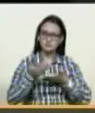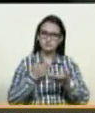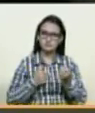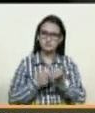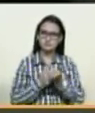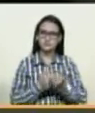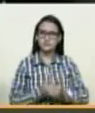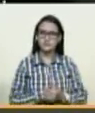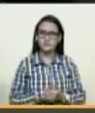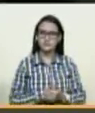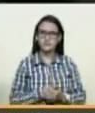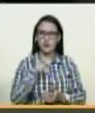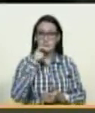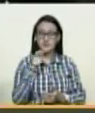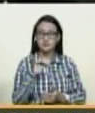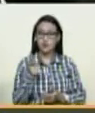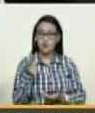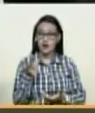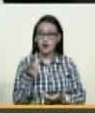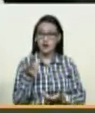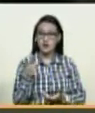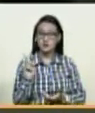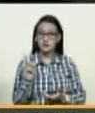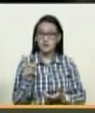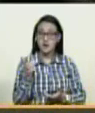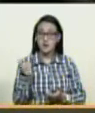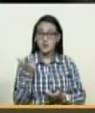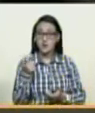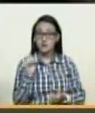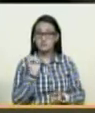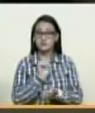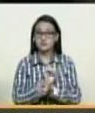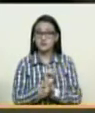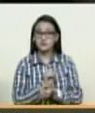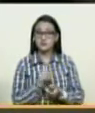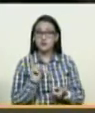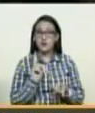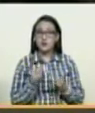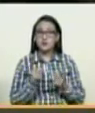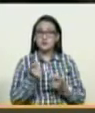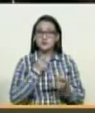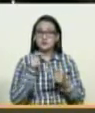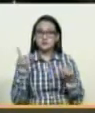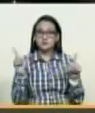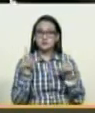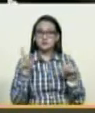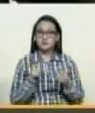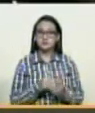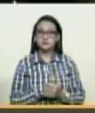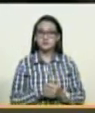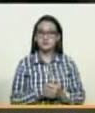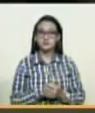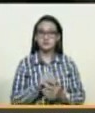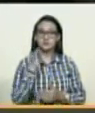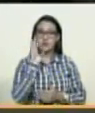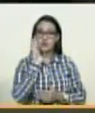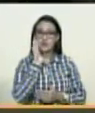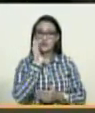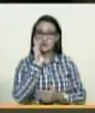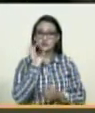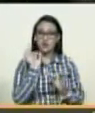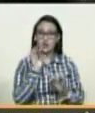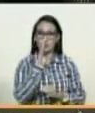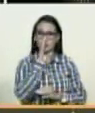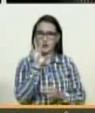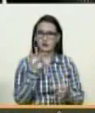los casos a las personas que están involucradas y de algunas personas de medios de comunicación que también han confesado sus vínculos directos